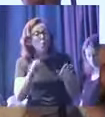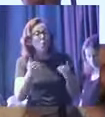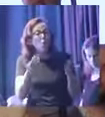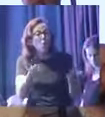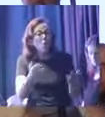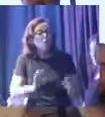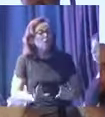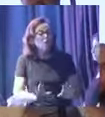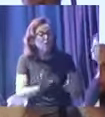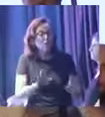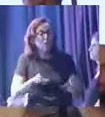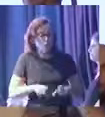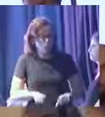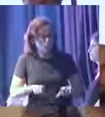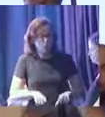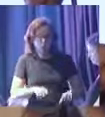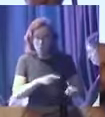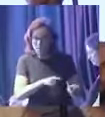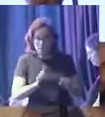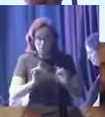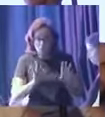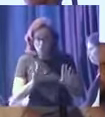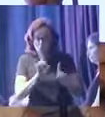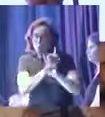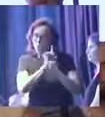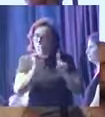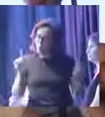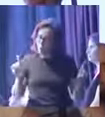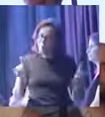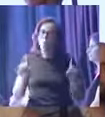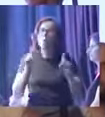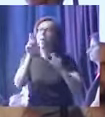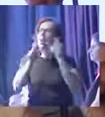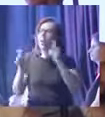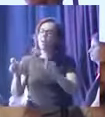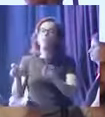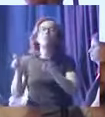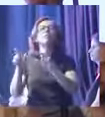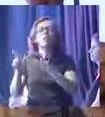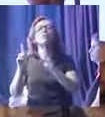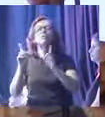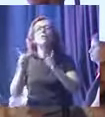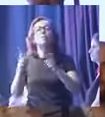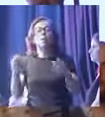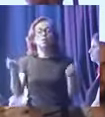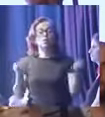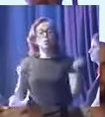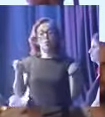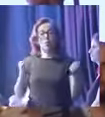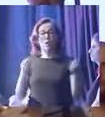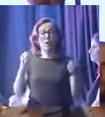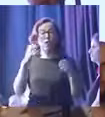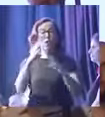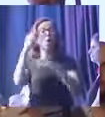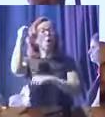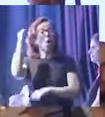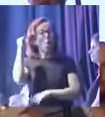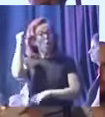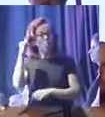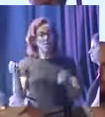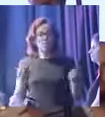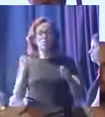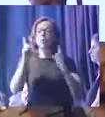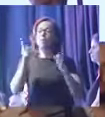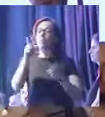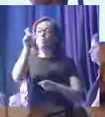los funcionarios municipales, no solamente para la población, es también para los choferes de nuestros ómnibus, es también para los